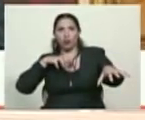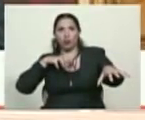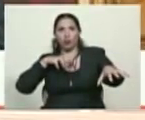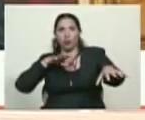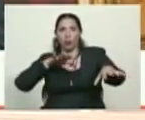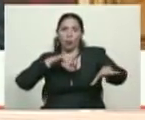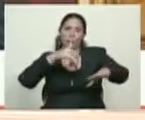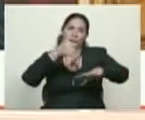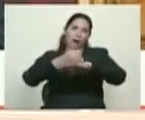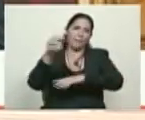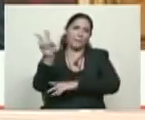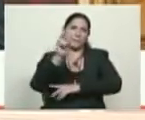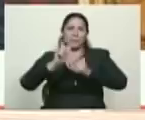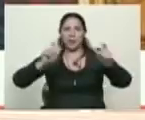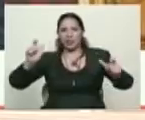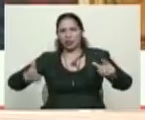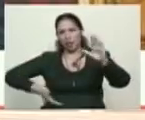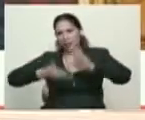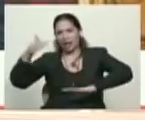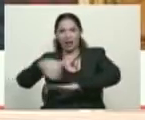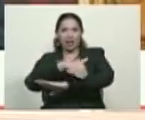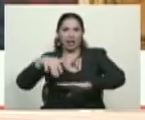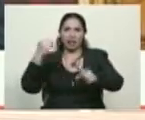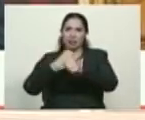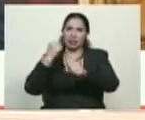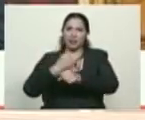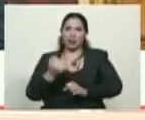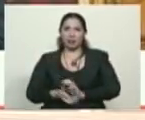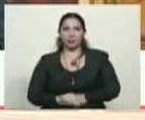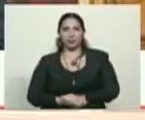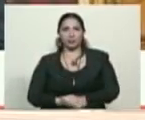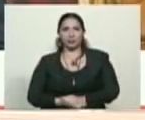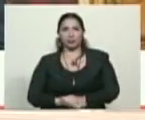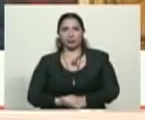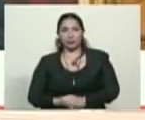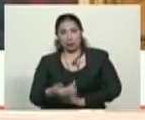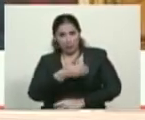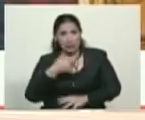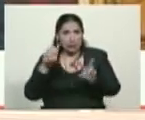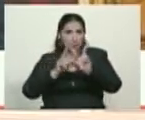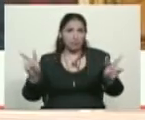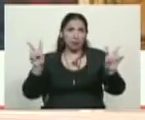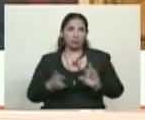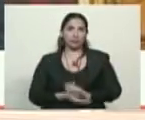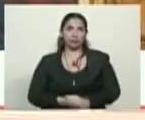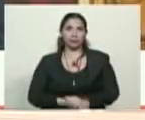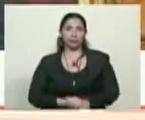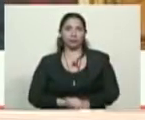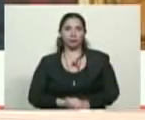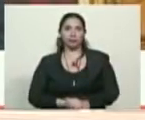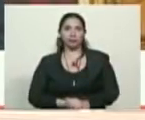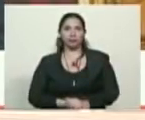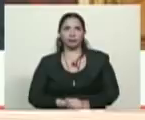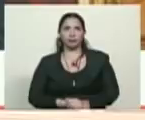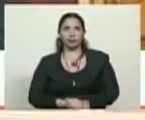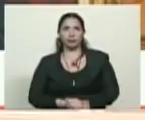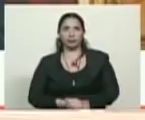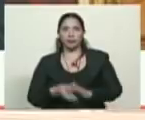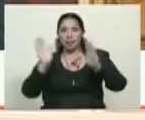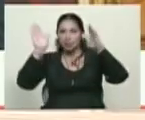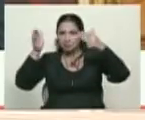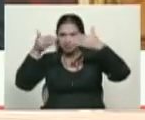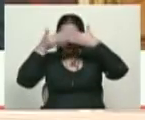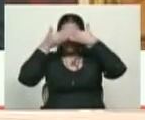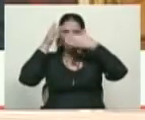mayoría de venezolanos que salen a las calles a trabajar y que quieren paz. E